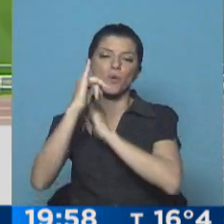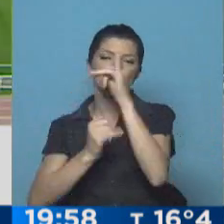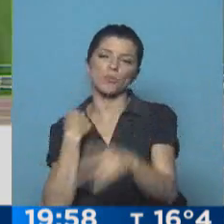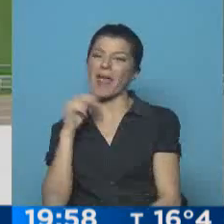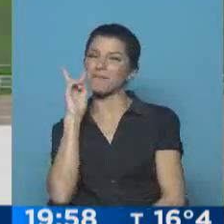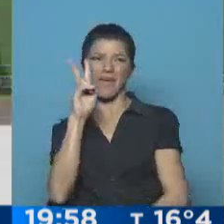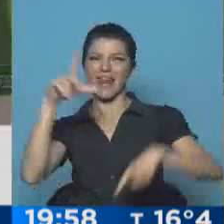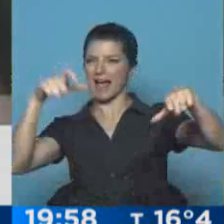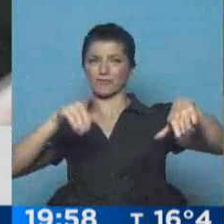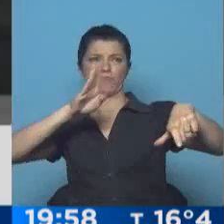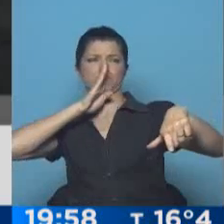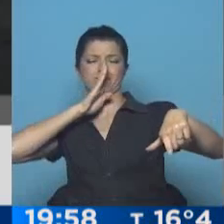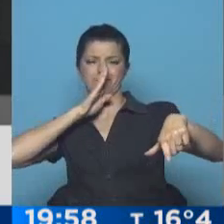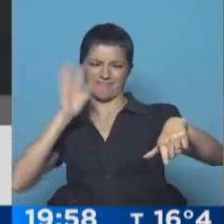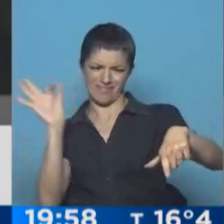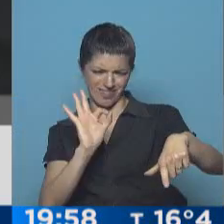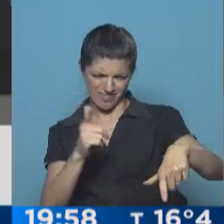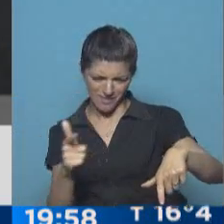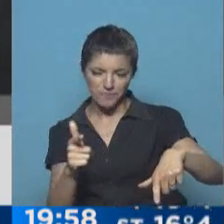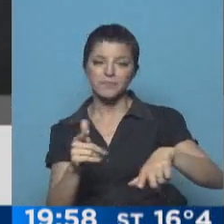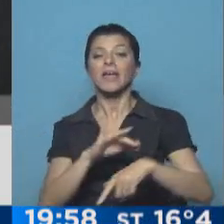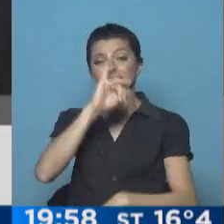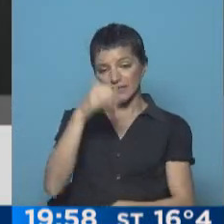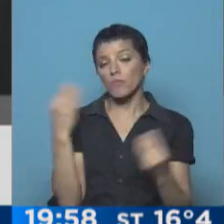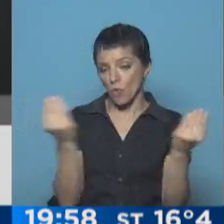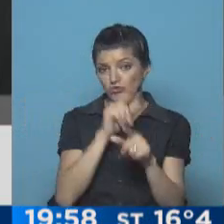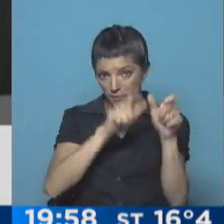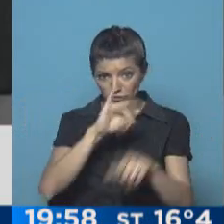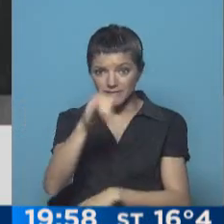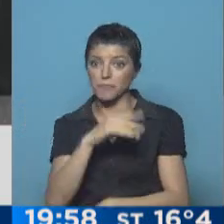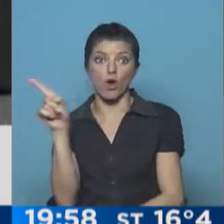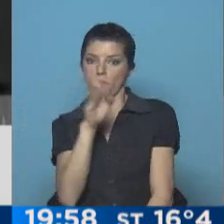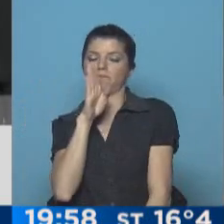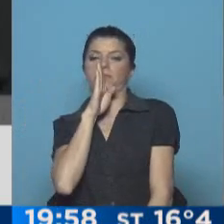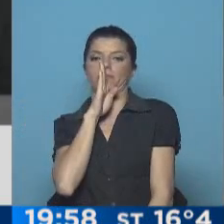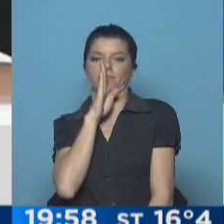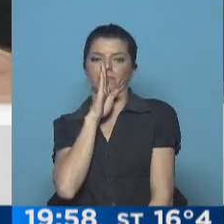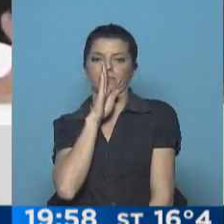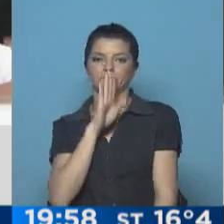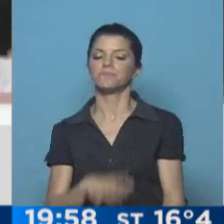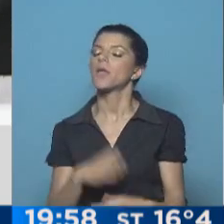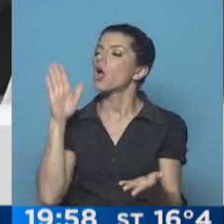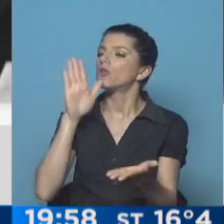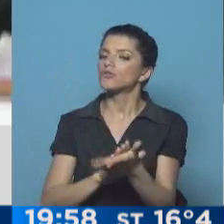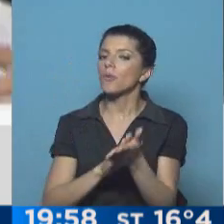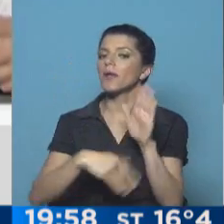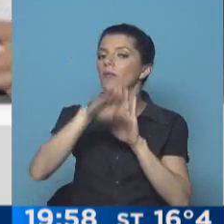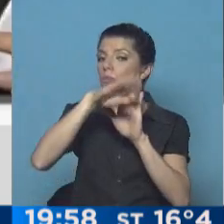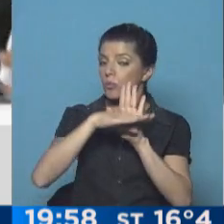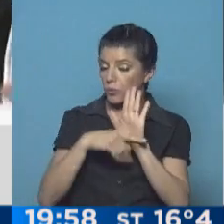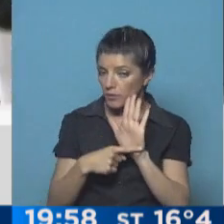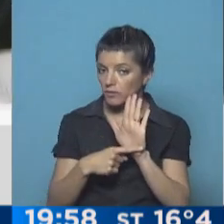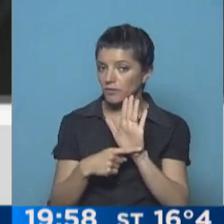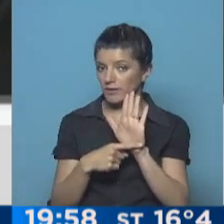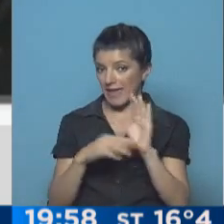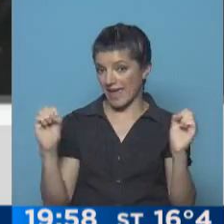ver el estadio Monumental repleto sí lleno pero no repleto como nos tiene acostumbrado a la selección con respecto a la formación Mariano está claro que lo